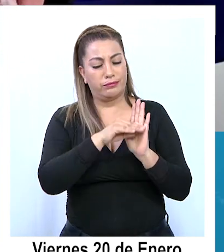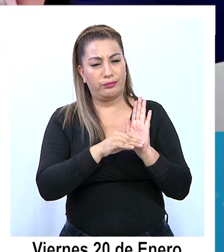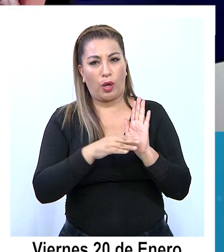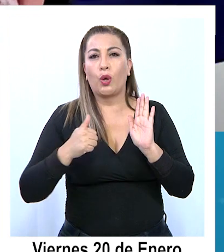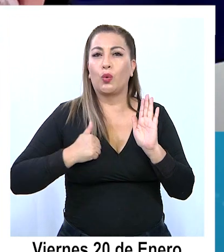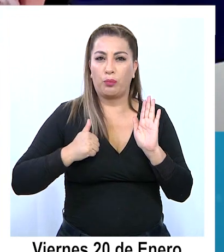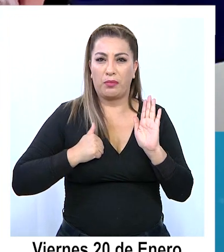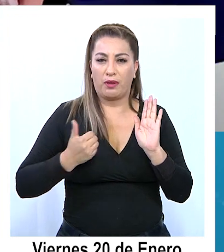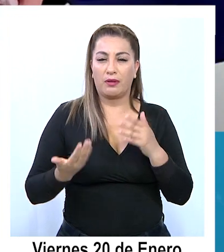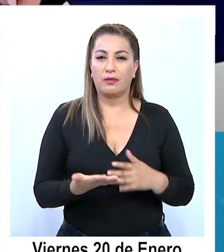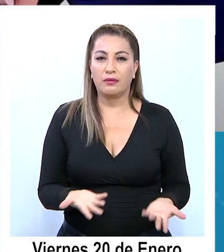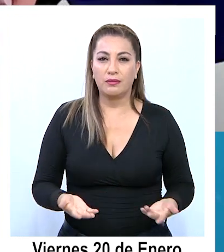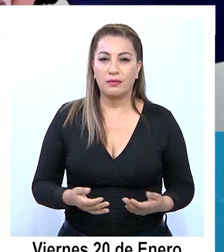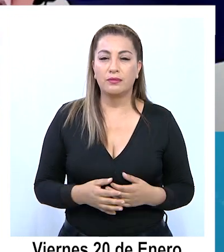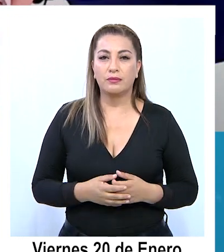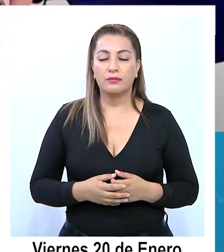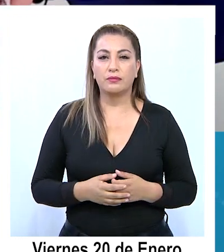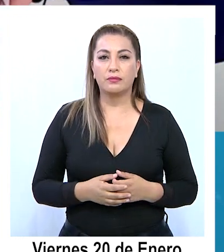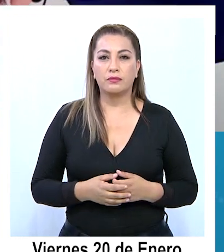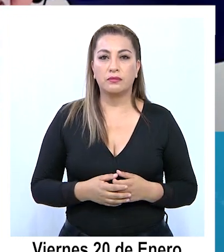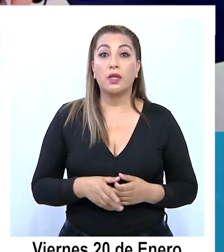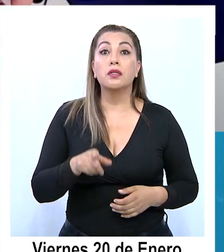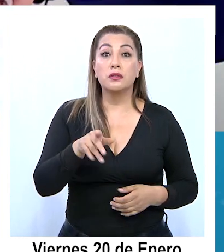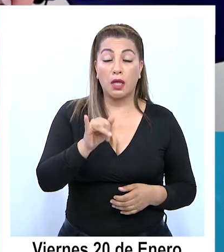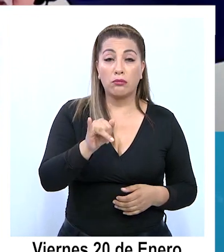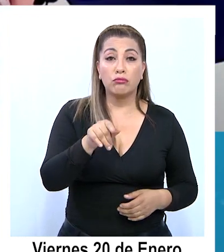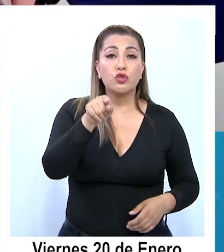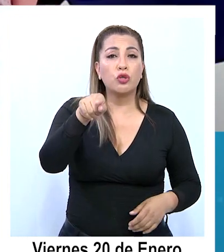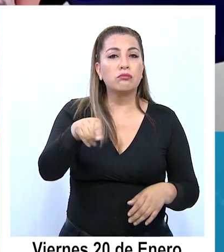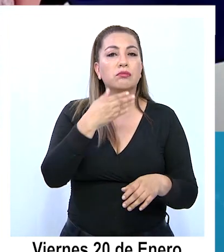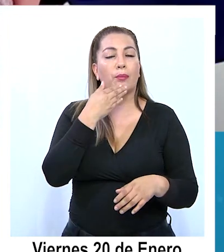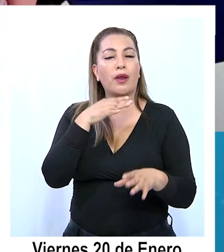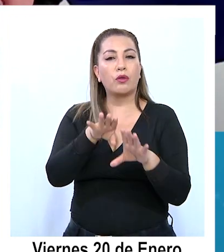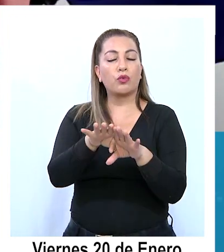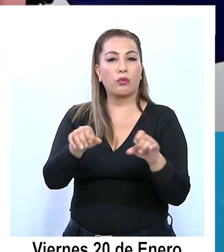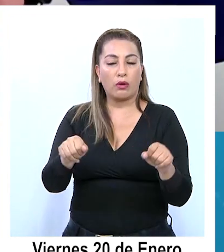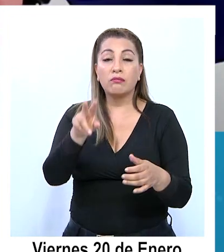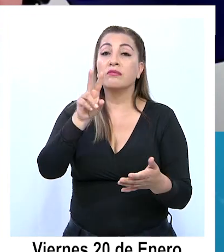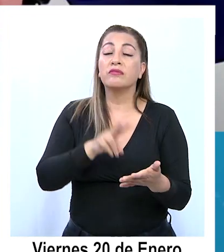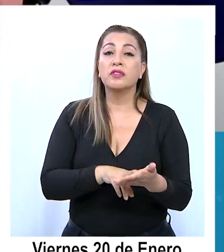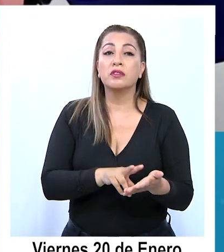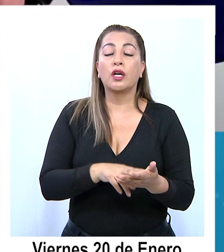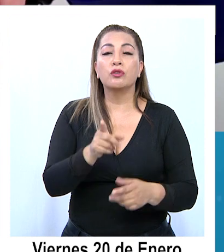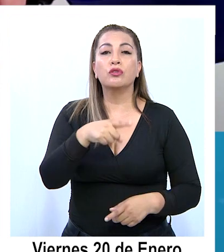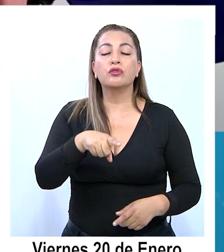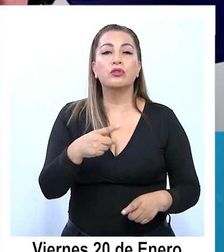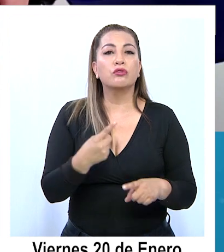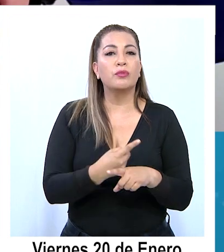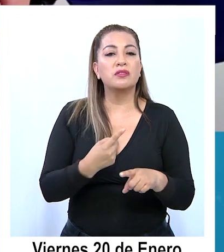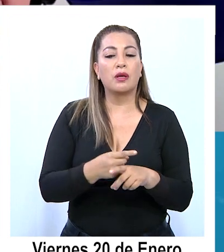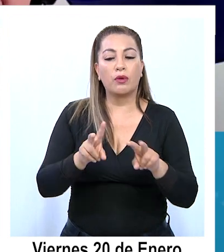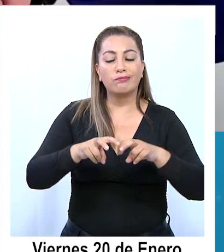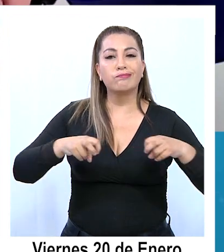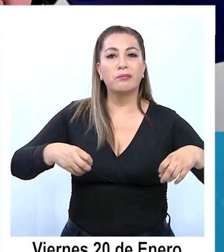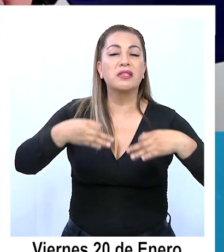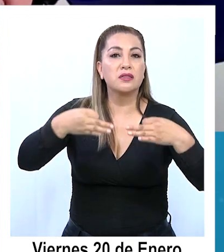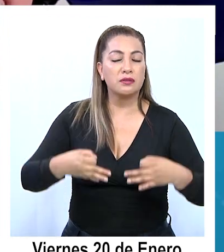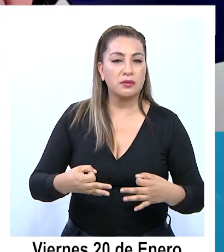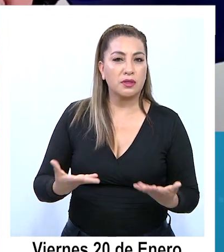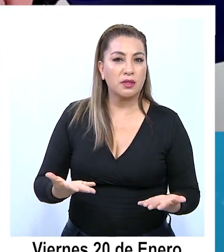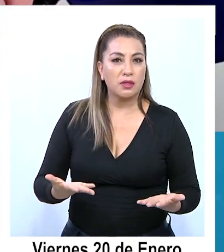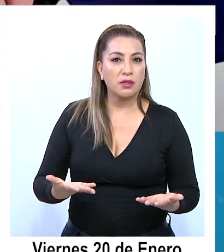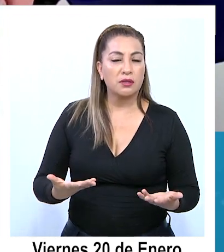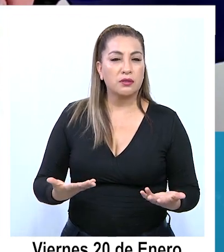haberse adoptado. Yo con eso estoy de acuerdo. Efectivamente, lo que alcanzamos a trabajar en la mesa de seguridad